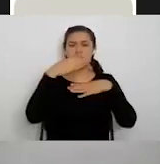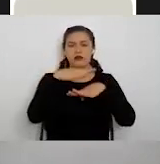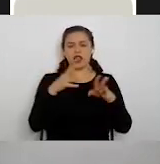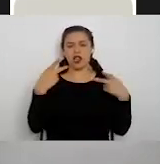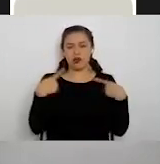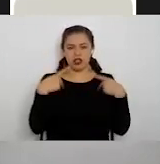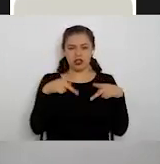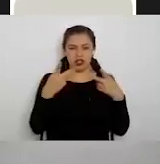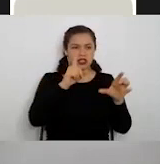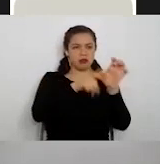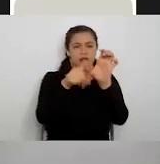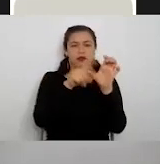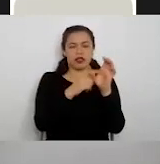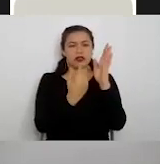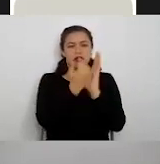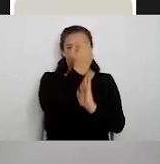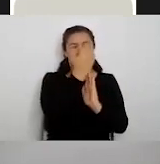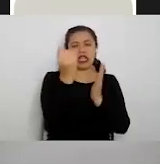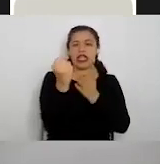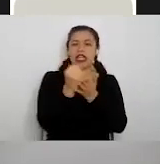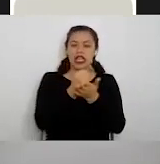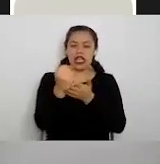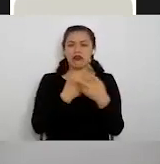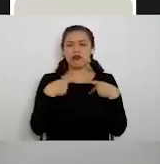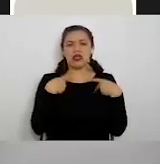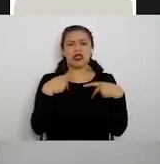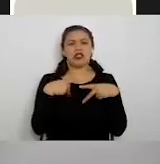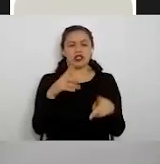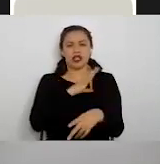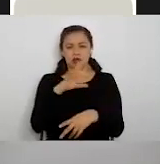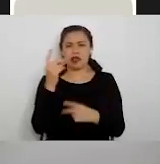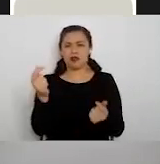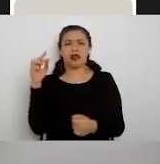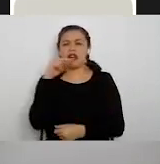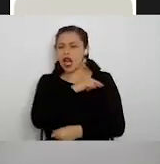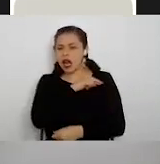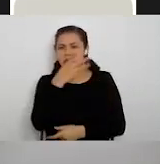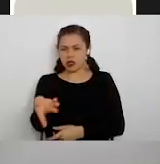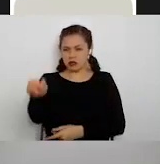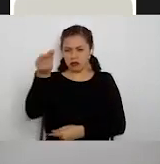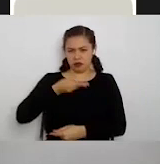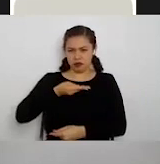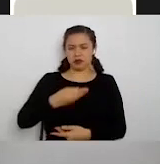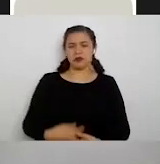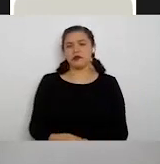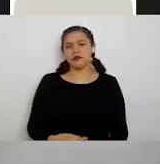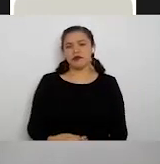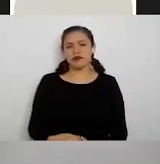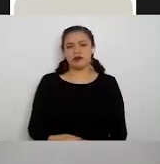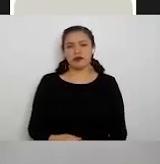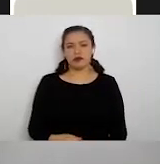muy alto y el acceso al crédito de una gran cantidad de personas es muy rápido. Entonces, son las economías